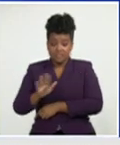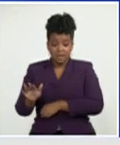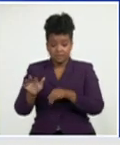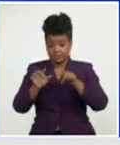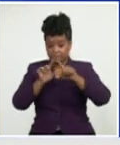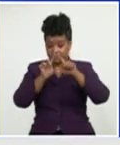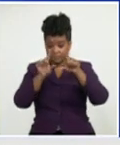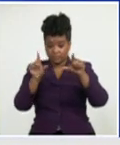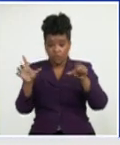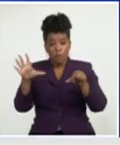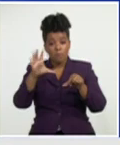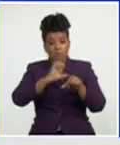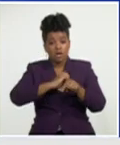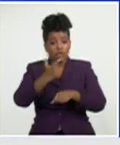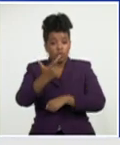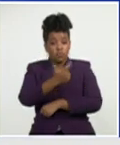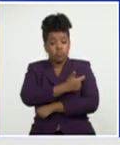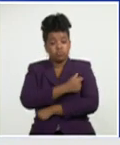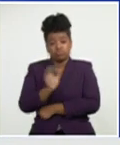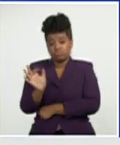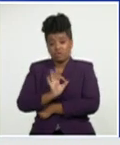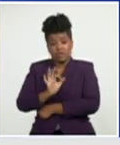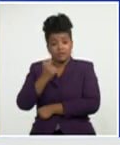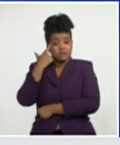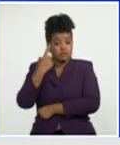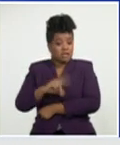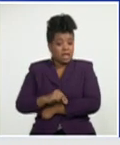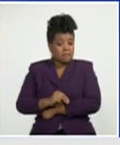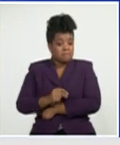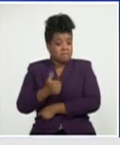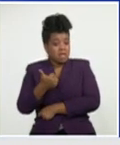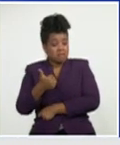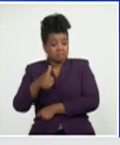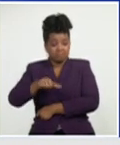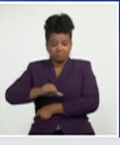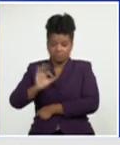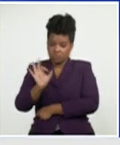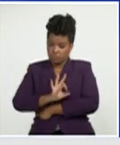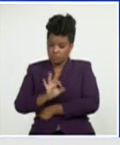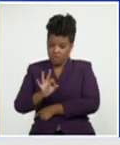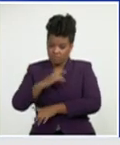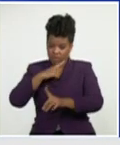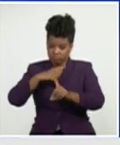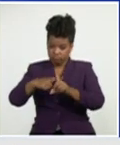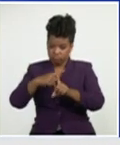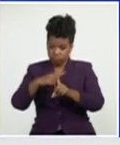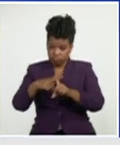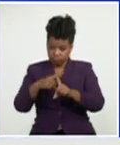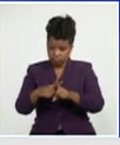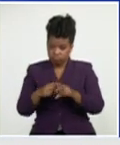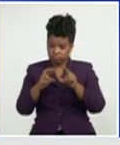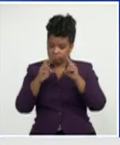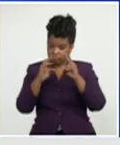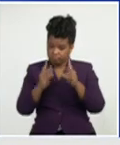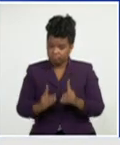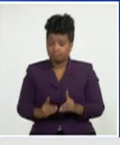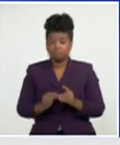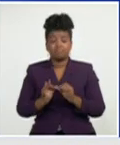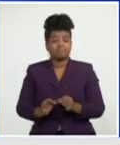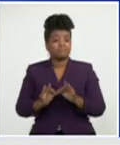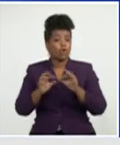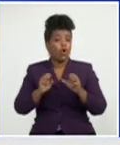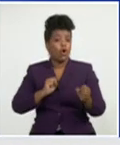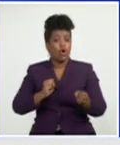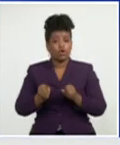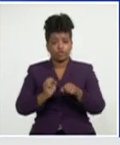tengamos la mayoría de la población vacunada, no vamos a poder tener un impacto o un control sobre la pandemia en el país. Y eso